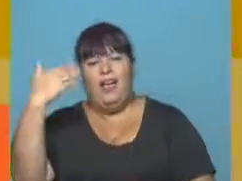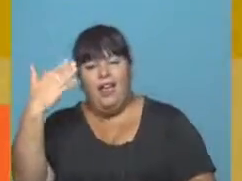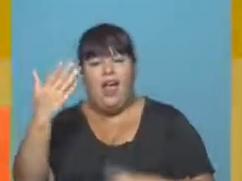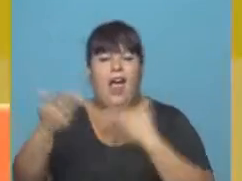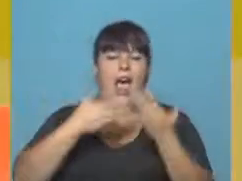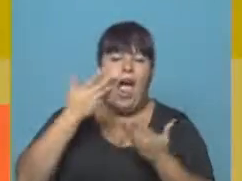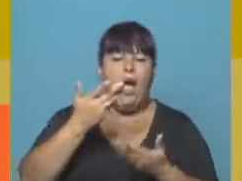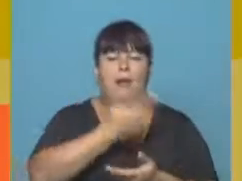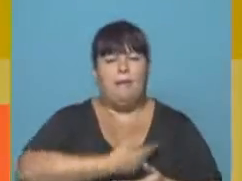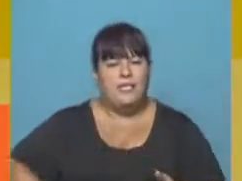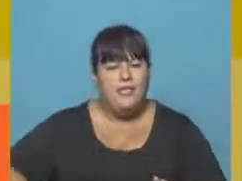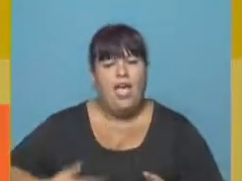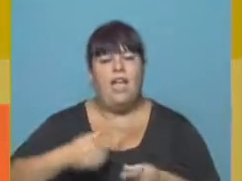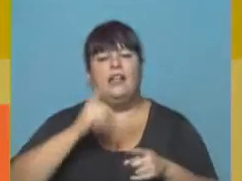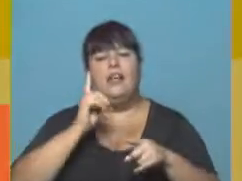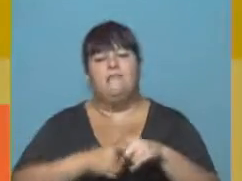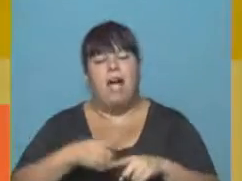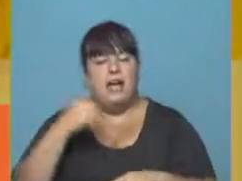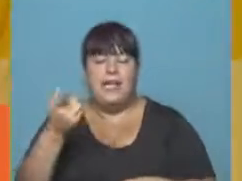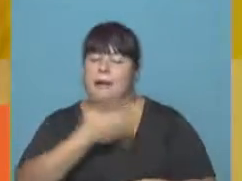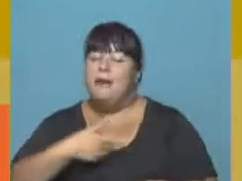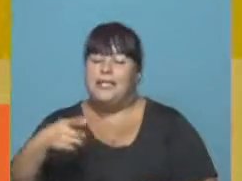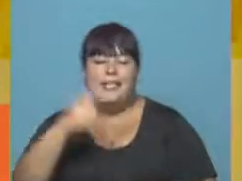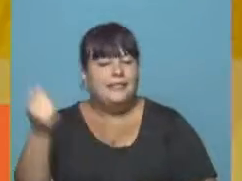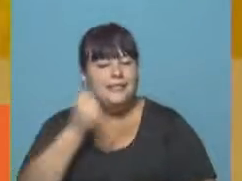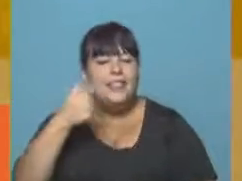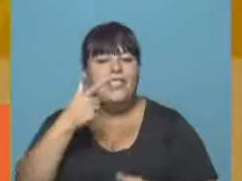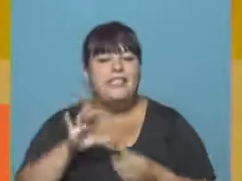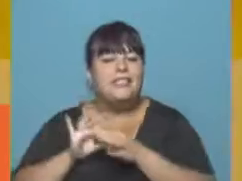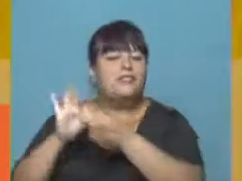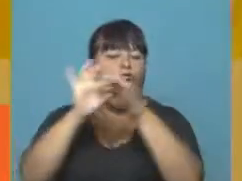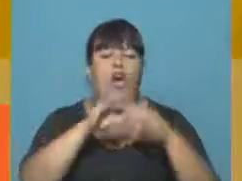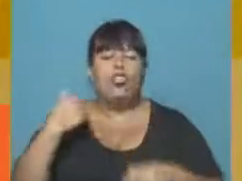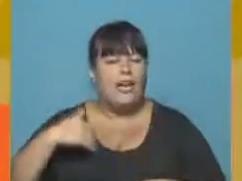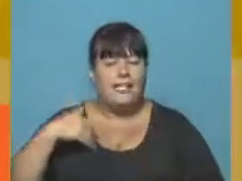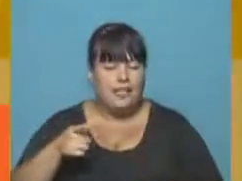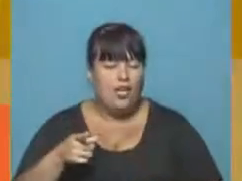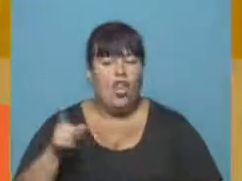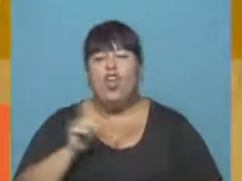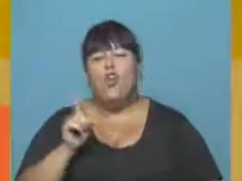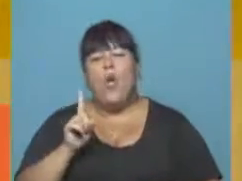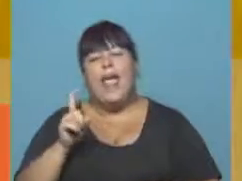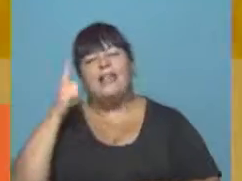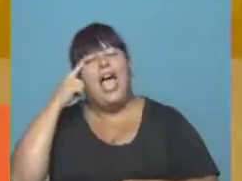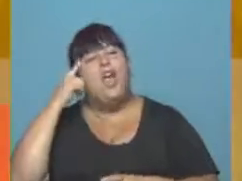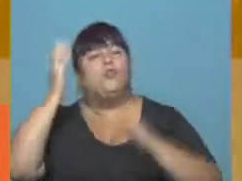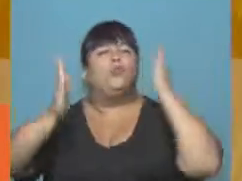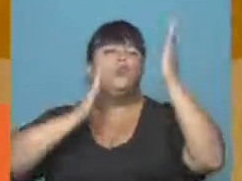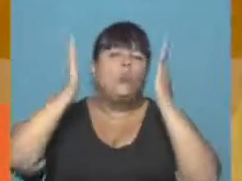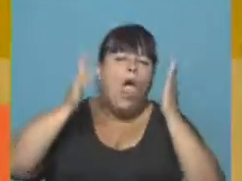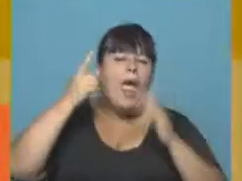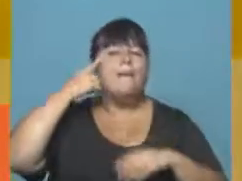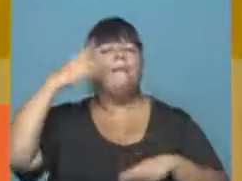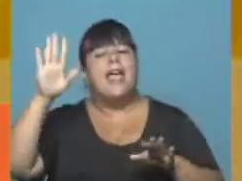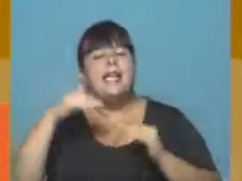palabra del presidente y la obsesión del presidente cuando habla de unir a los argentinos no es una utopía de pensar en